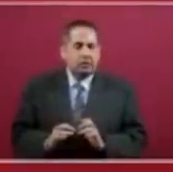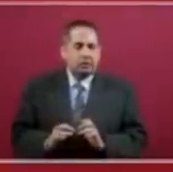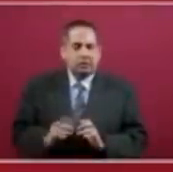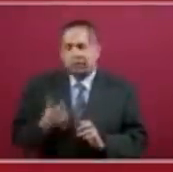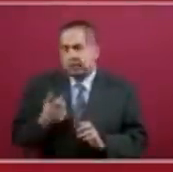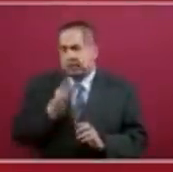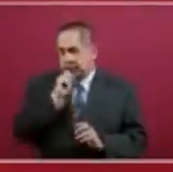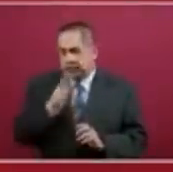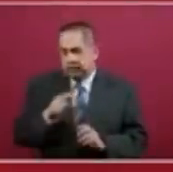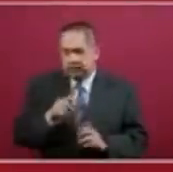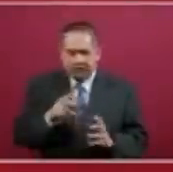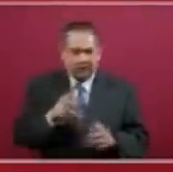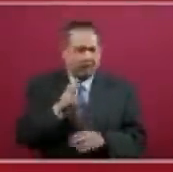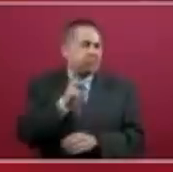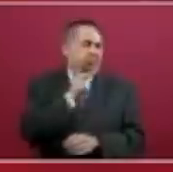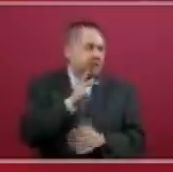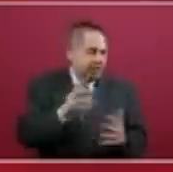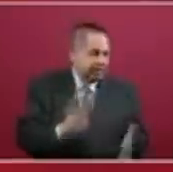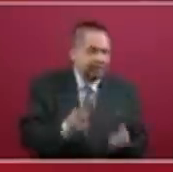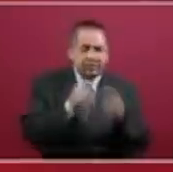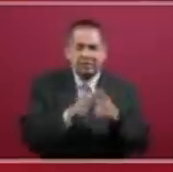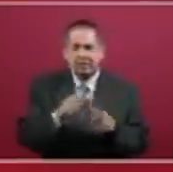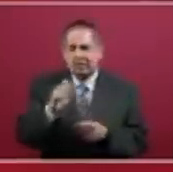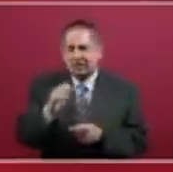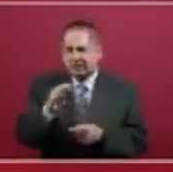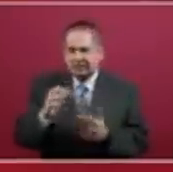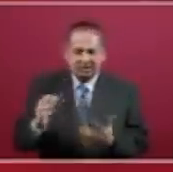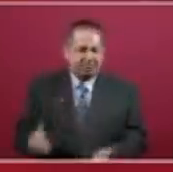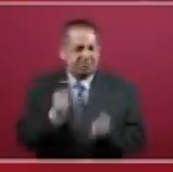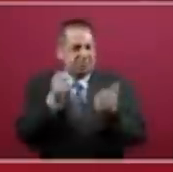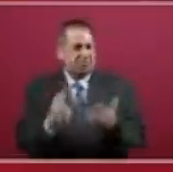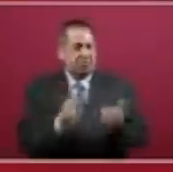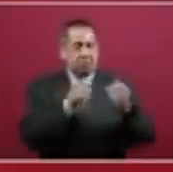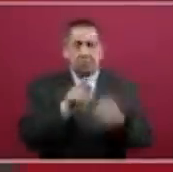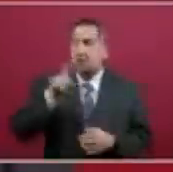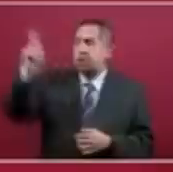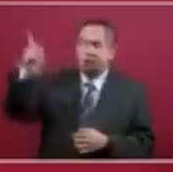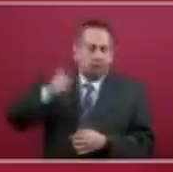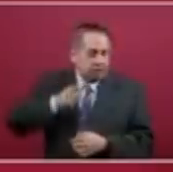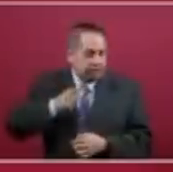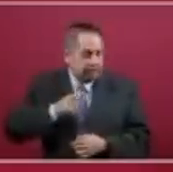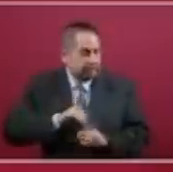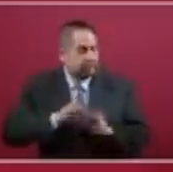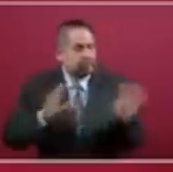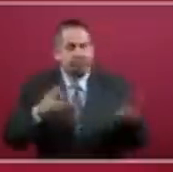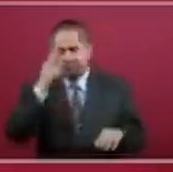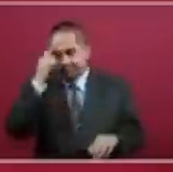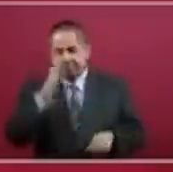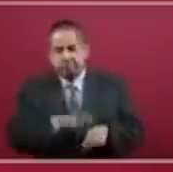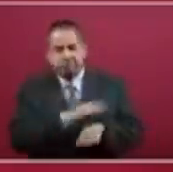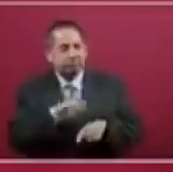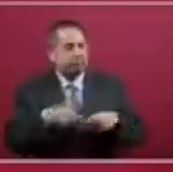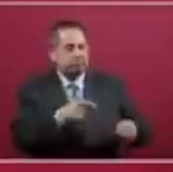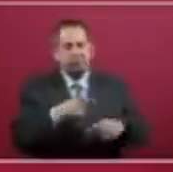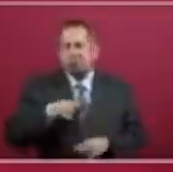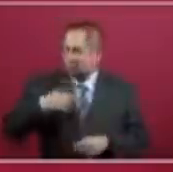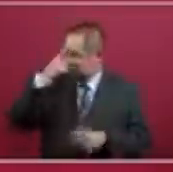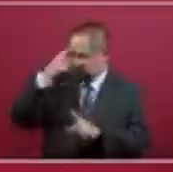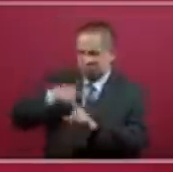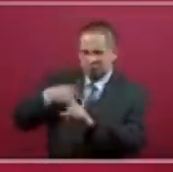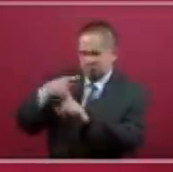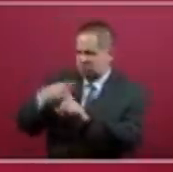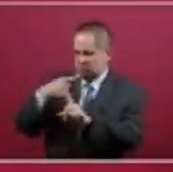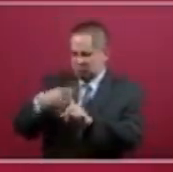se rescate a Pemex, a la Comisión Federal de Electricidad, se van a aclarar las cosas. Y estoy optimista en ese